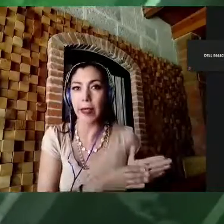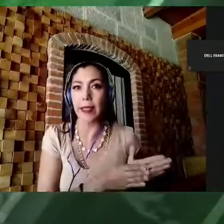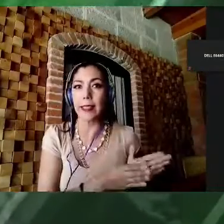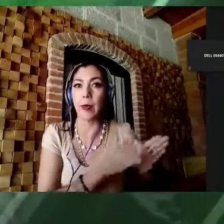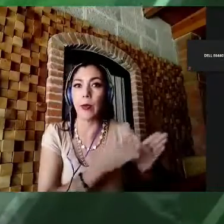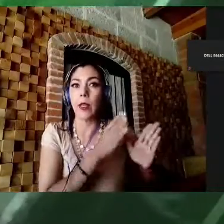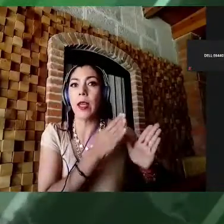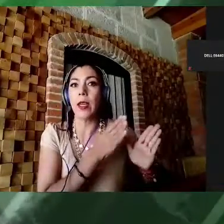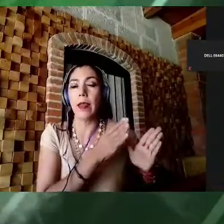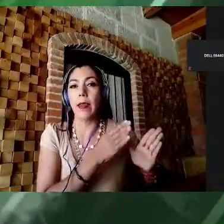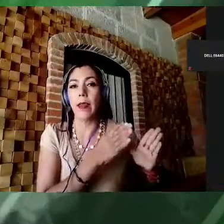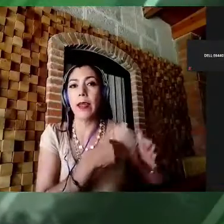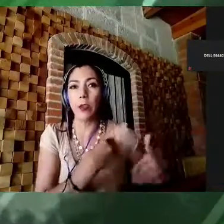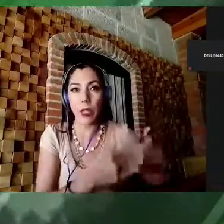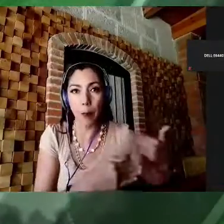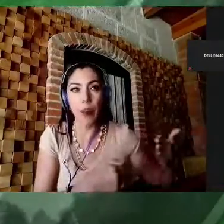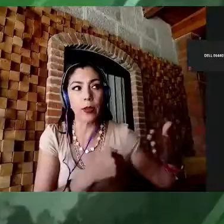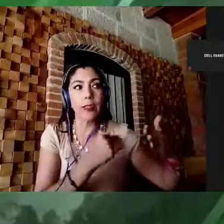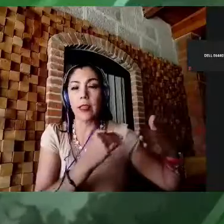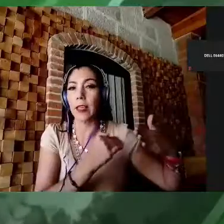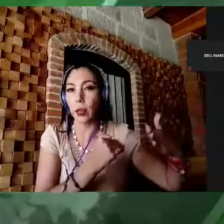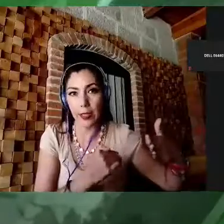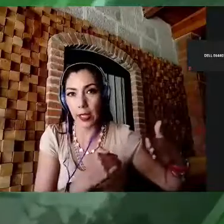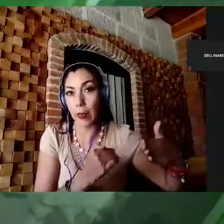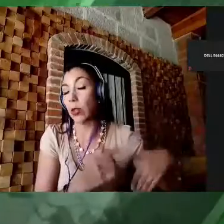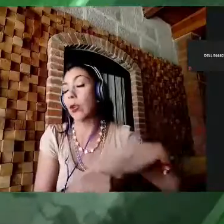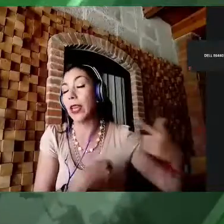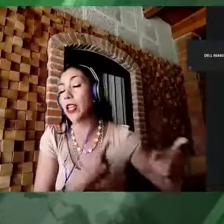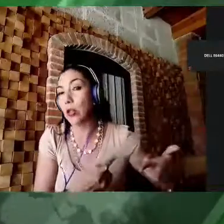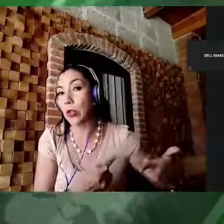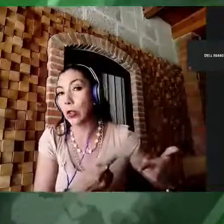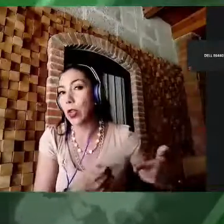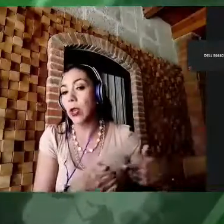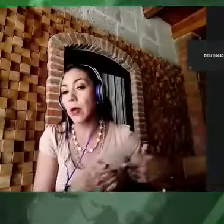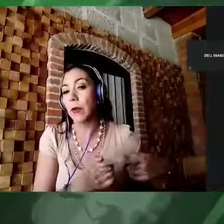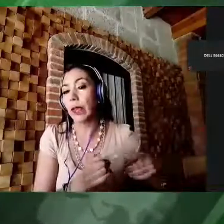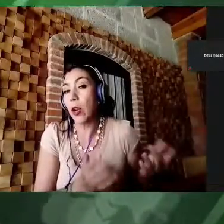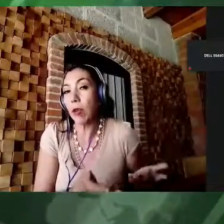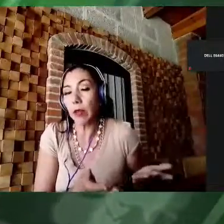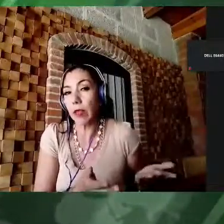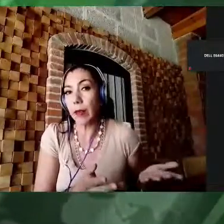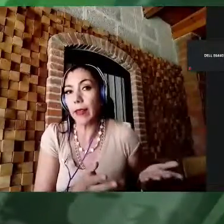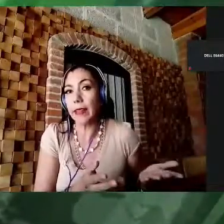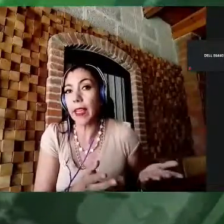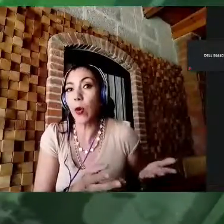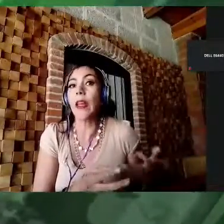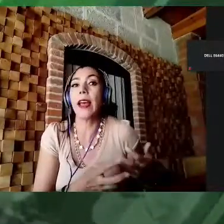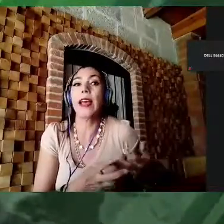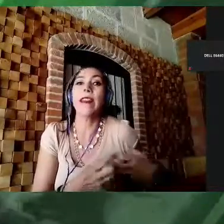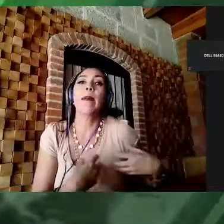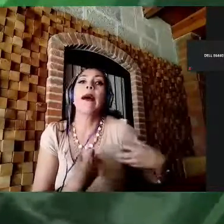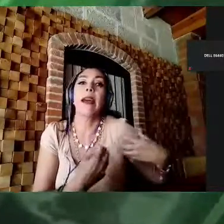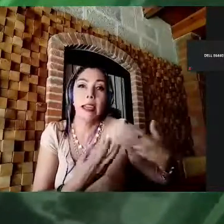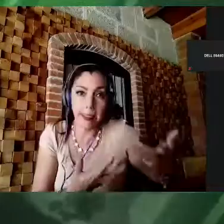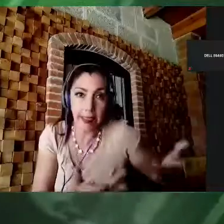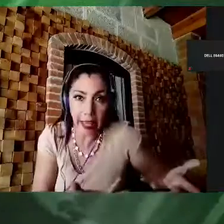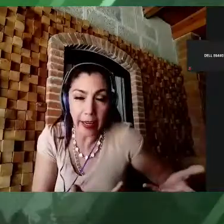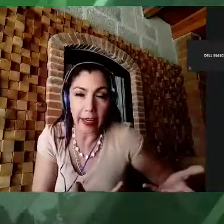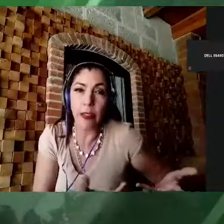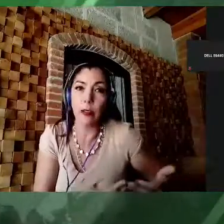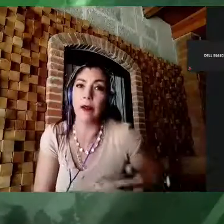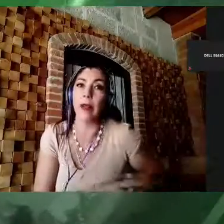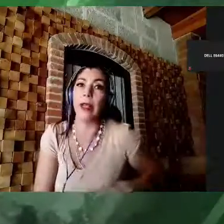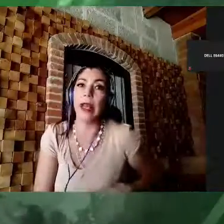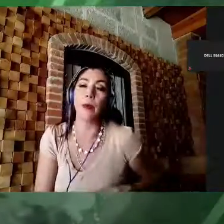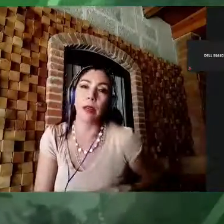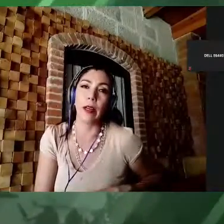sí están bien registrados, dan sus reportes, tienen todo el seguimiento, y hay otros que no, que de verdad es que no, y la gente va e interna ahí